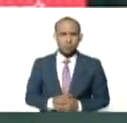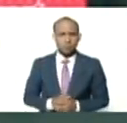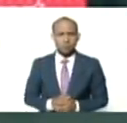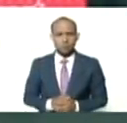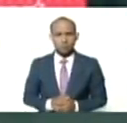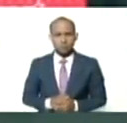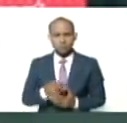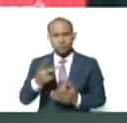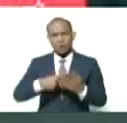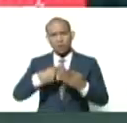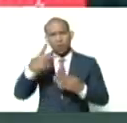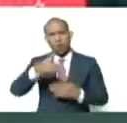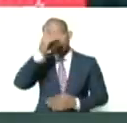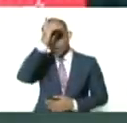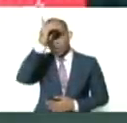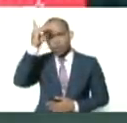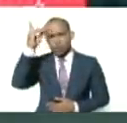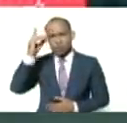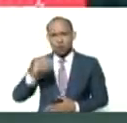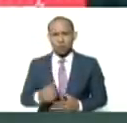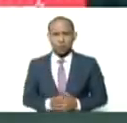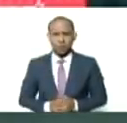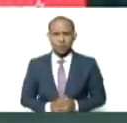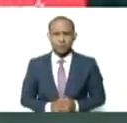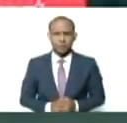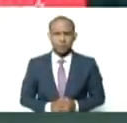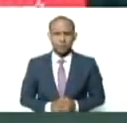en el programa de Diosdado.